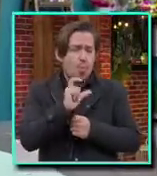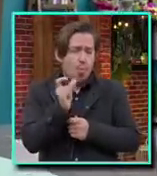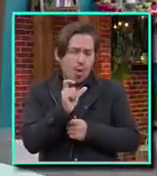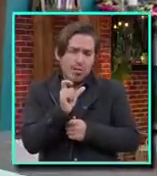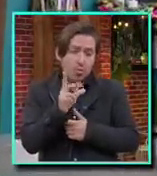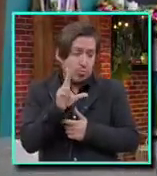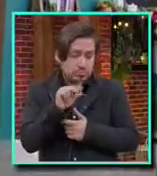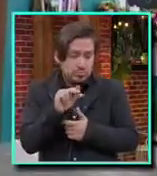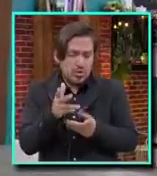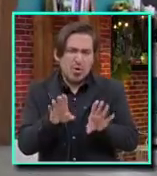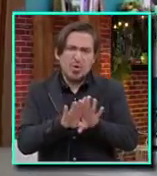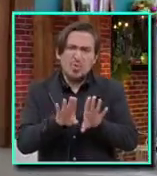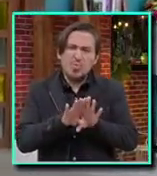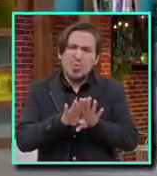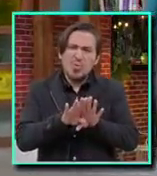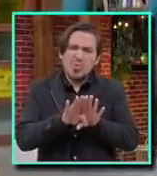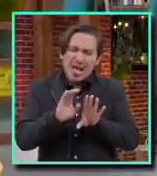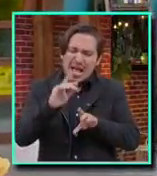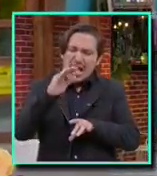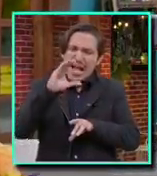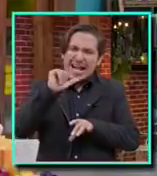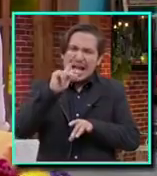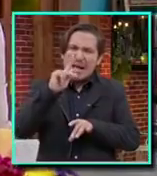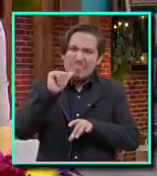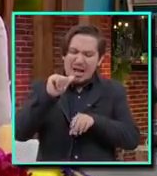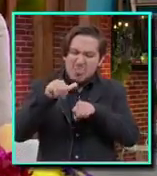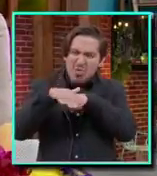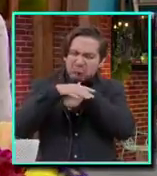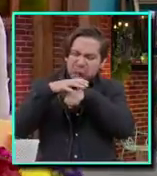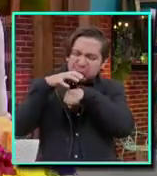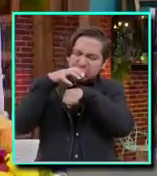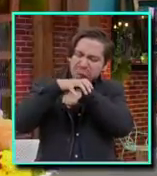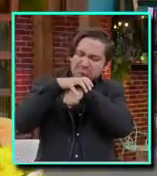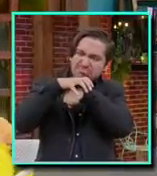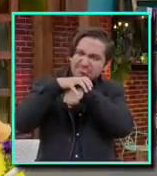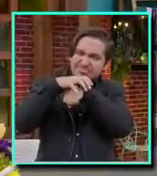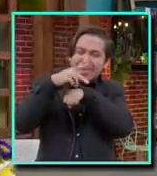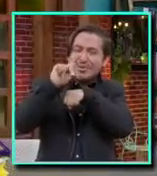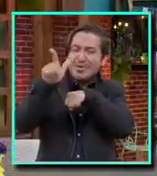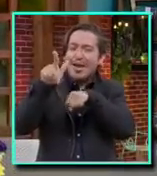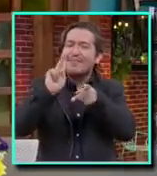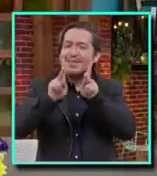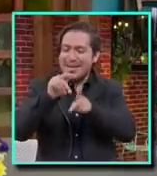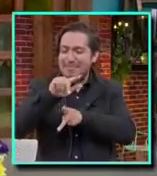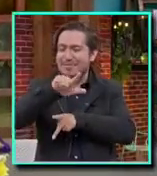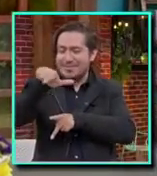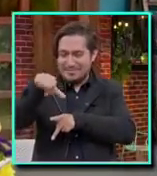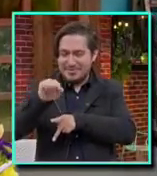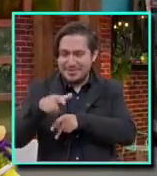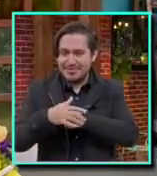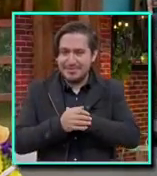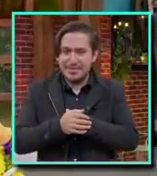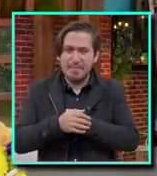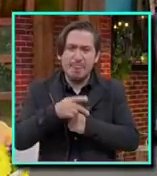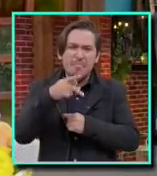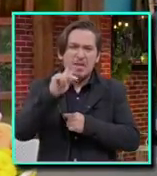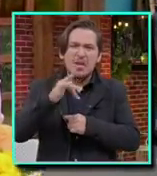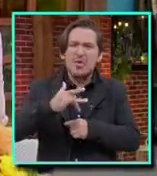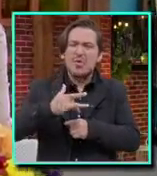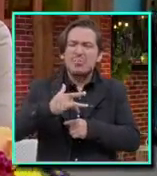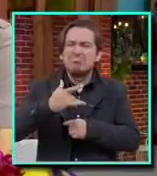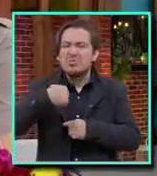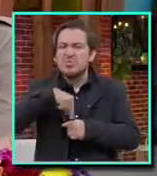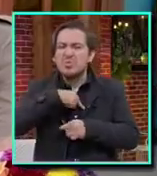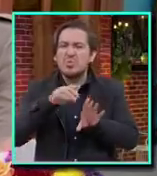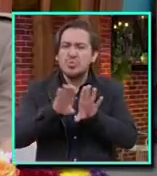un tipo de capa. Uh-huh. Y eso es para otra sección completamente. Pero lo que hacemos es que generamos una capa. Es como el sol